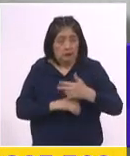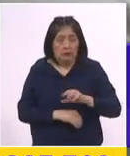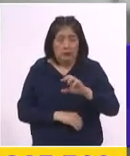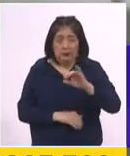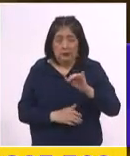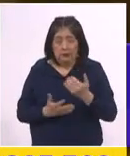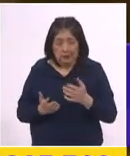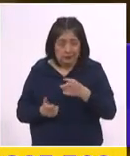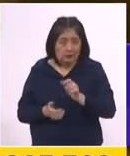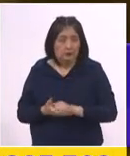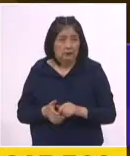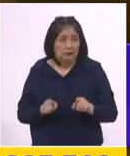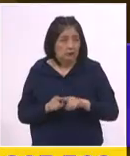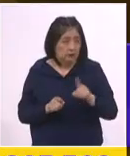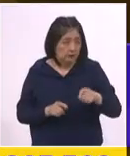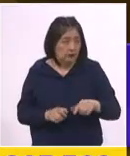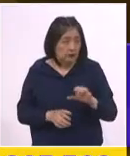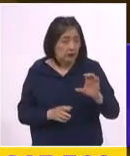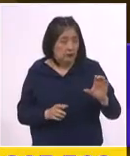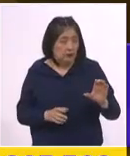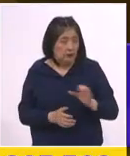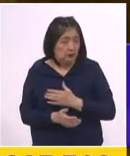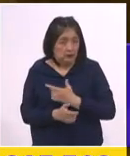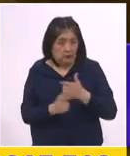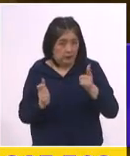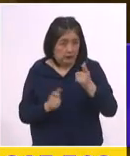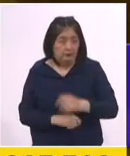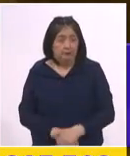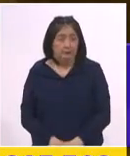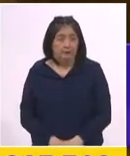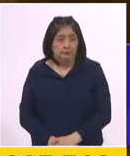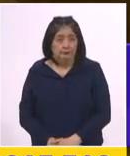Carlos Mariátegui y en Canto Grande.